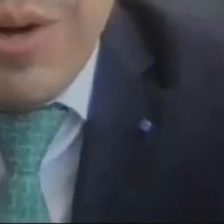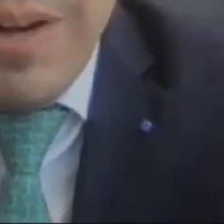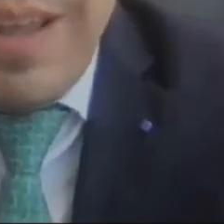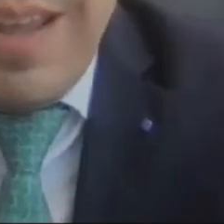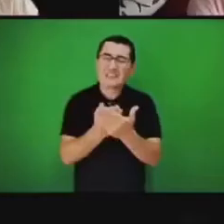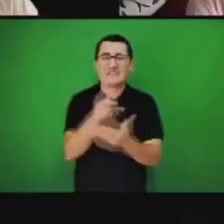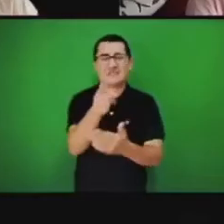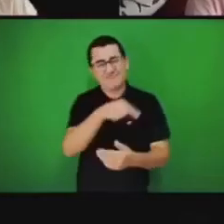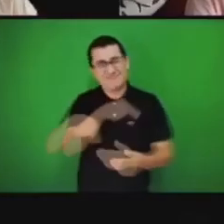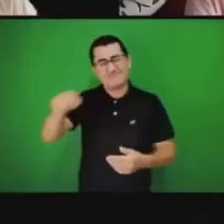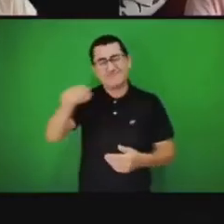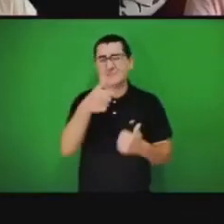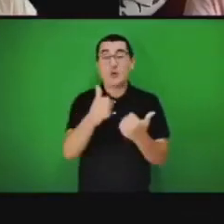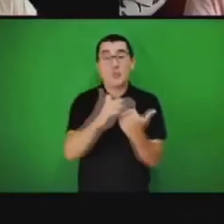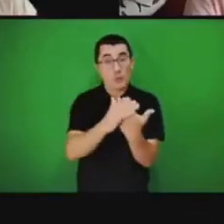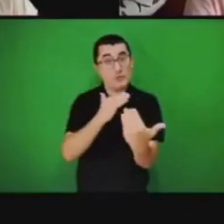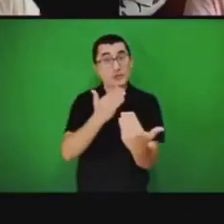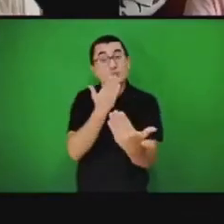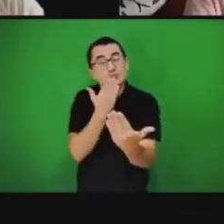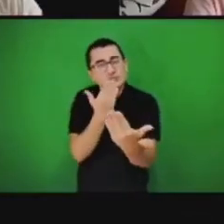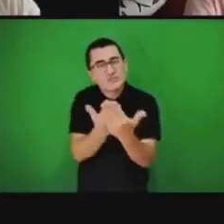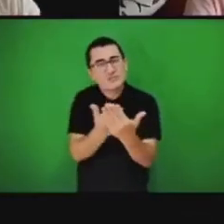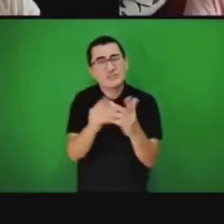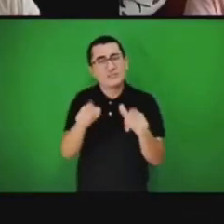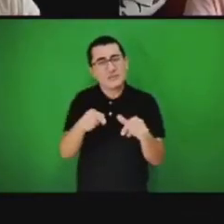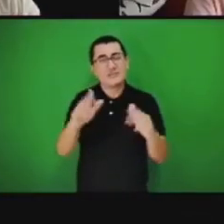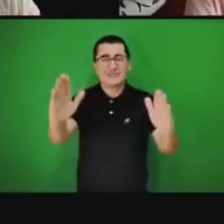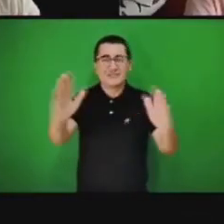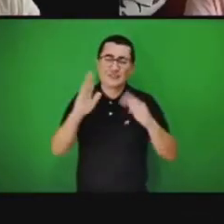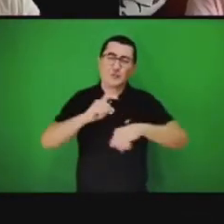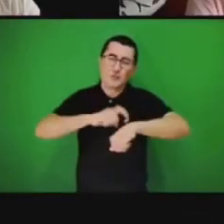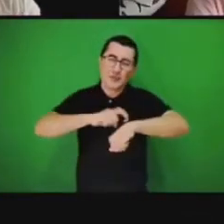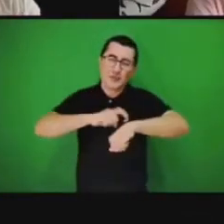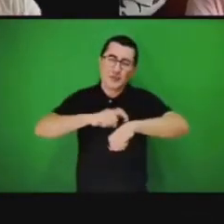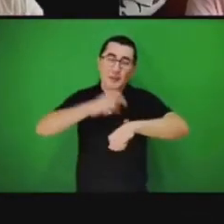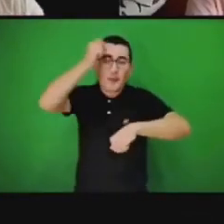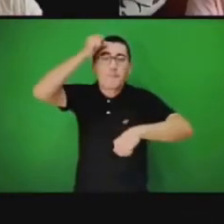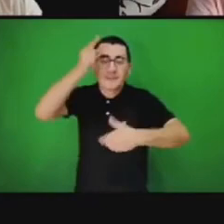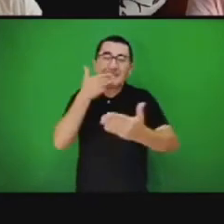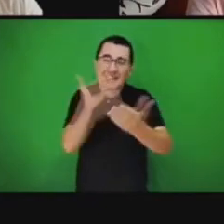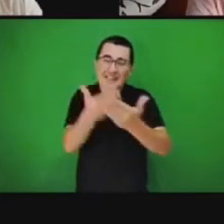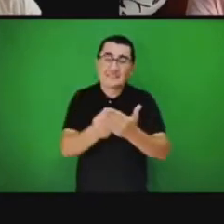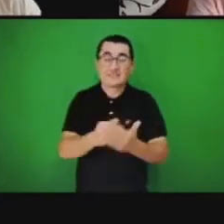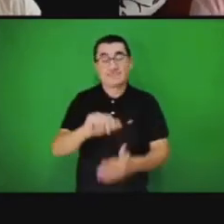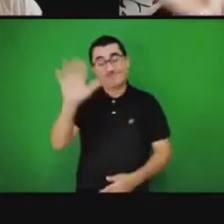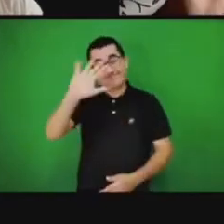invitación y les agradezco también su comprensión por el tiempo. Hasta luego y hasta pronto.